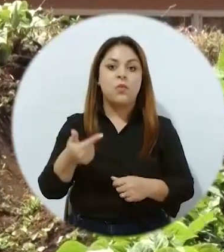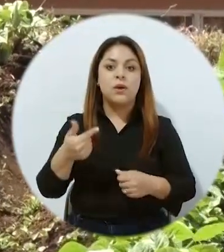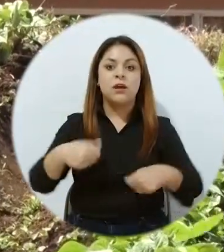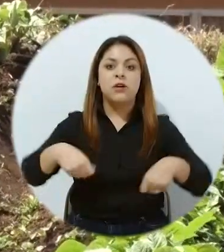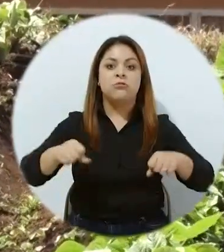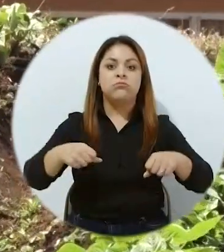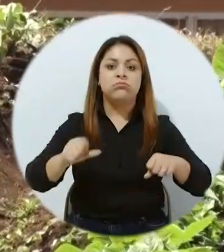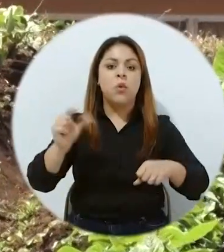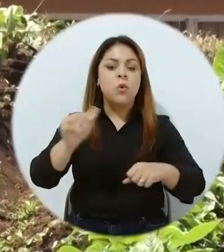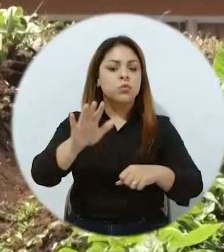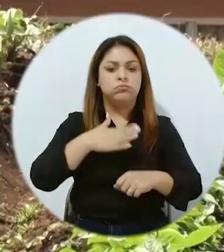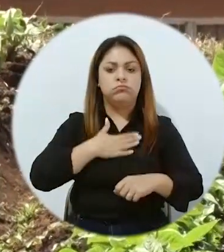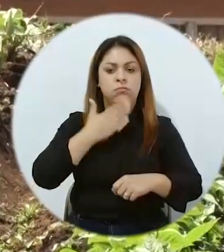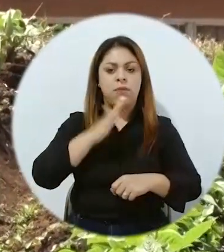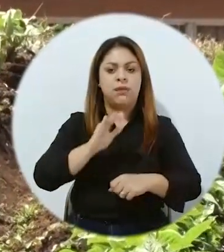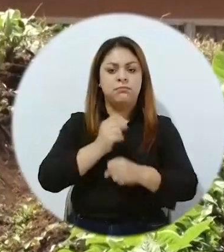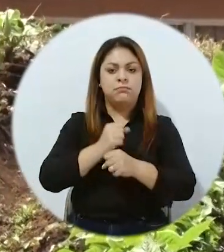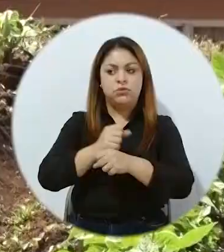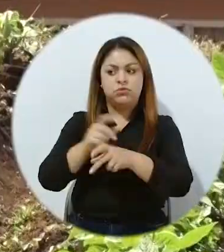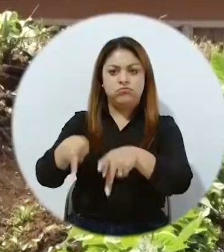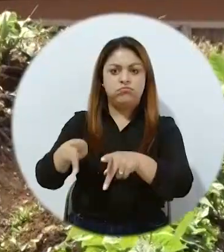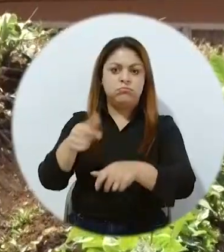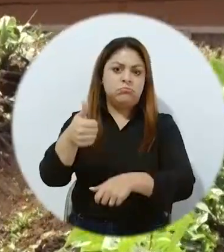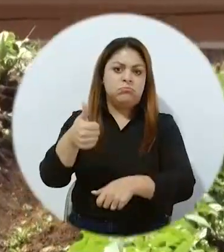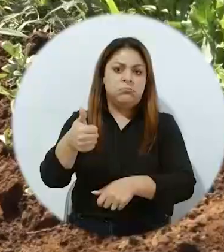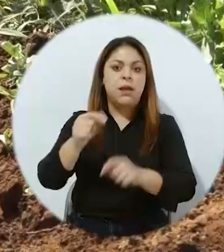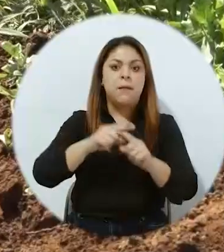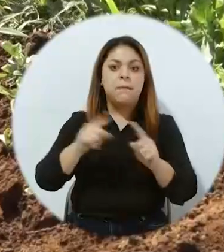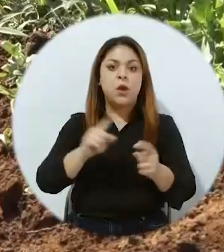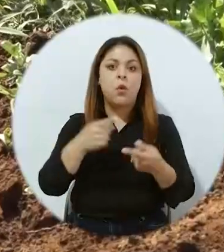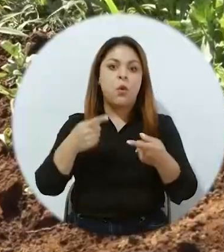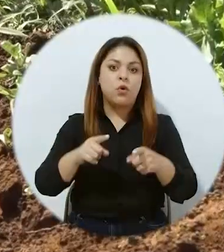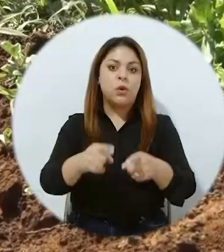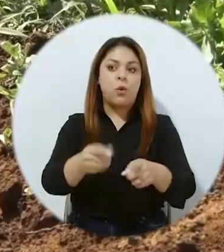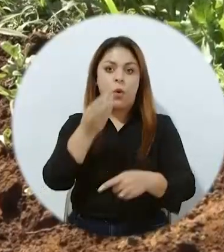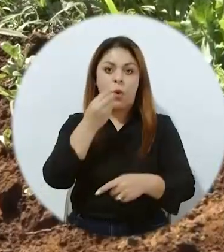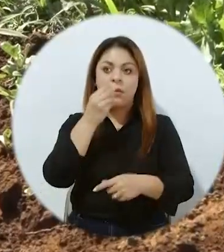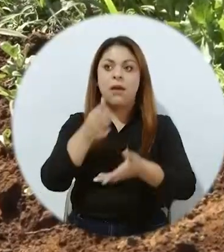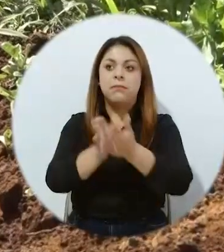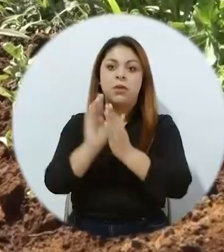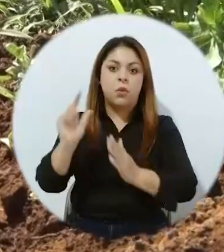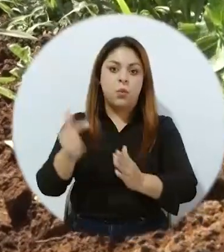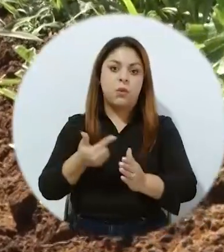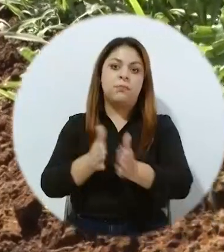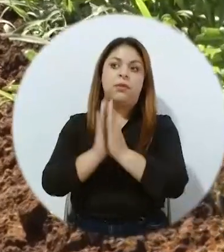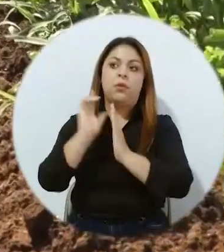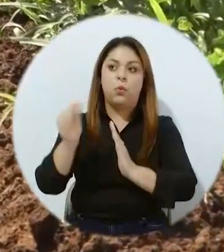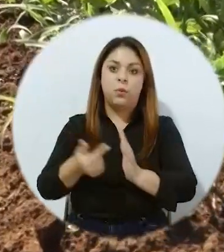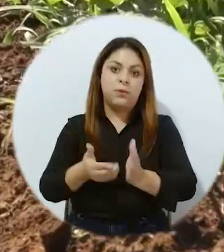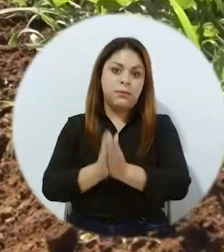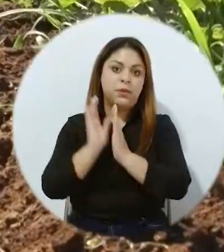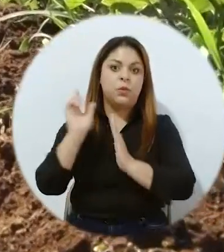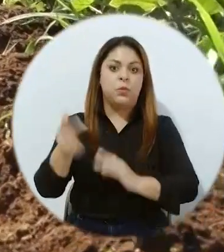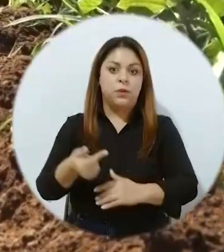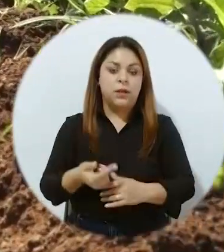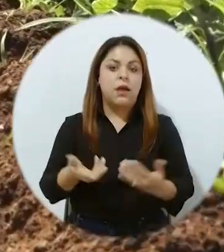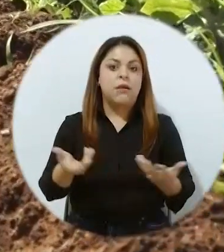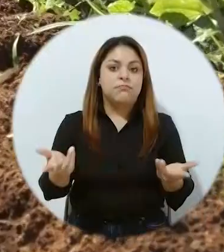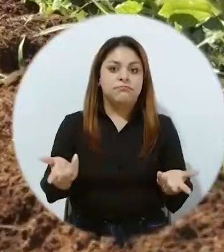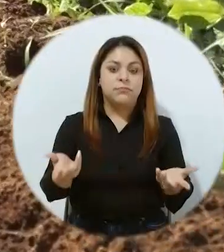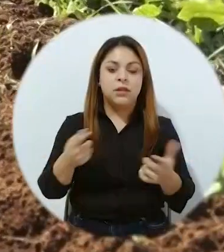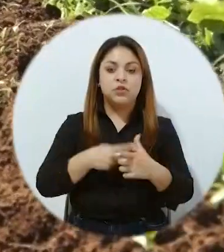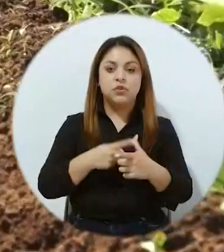Uber, los carritos de Uber, nada contra las personas que trabajan en eso, por supuesto, sino las consecuencias que eso trae para la alimentación. Entonces, la